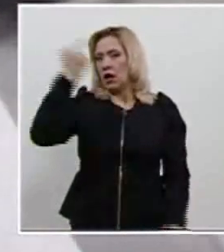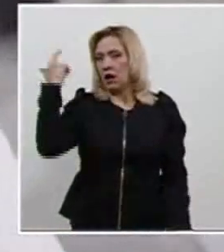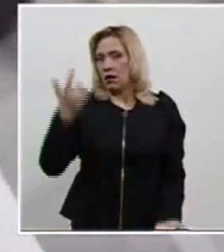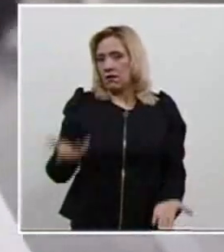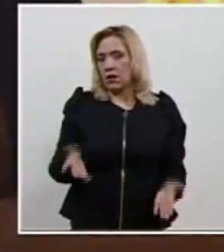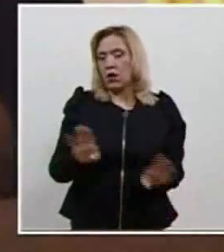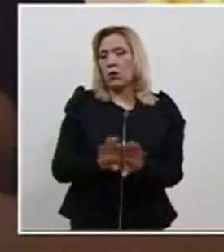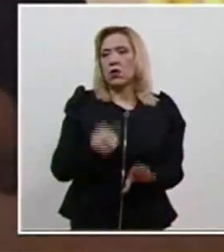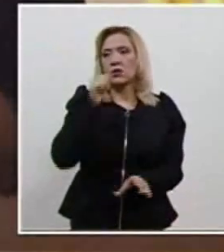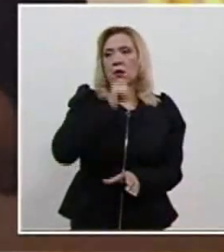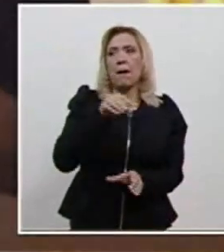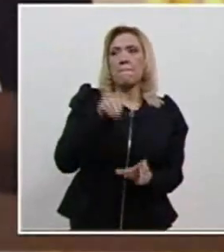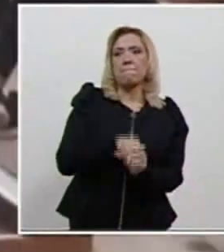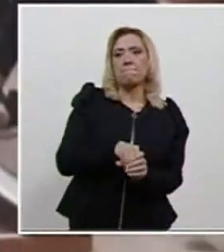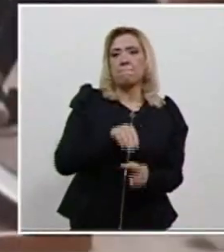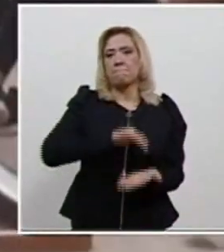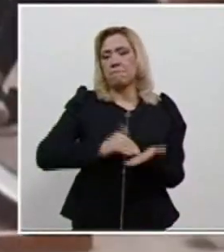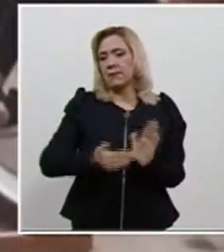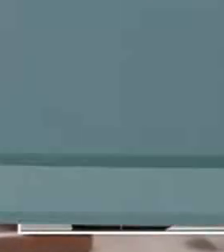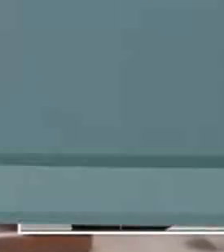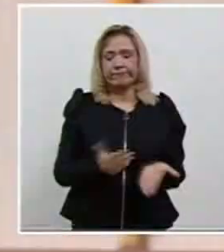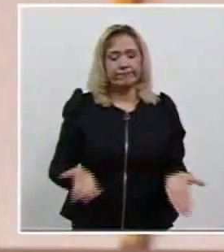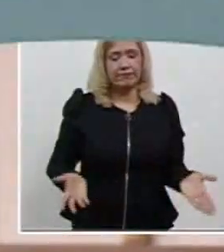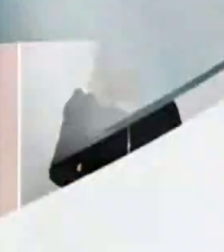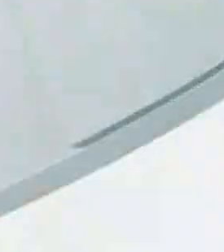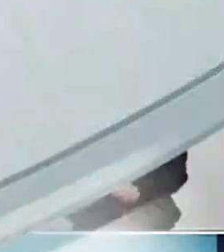total secrecía.